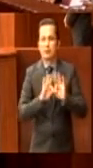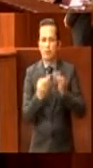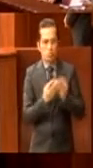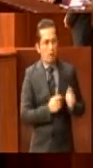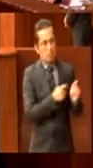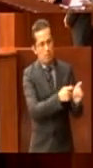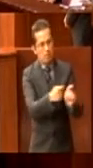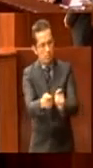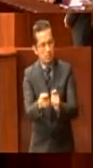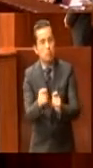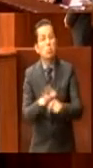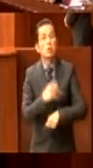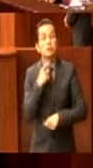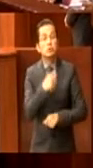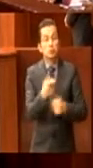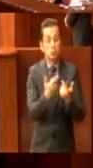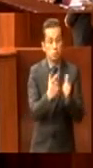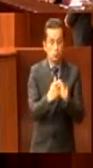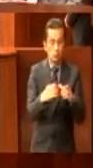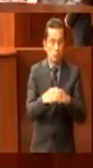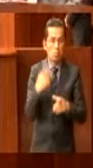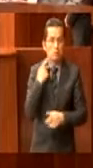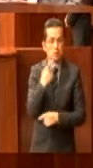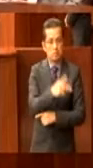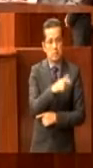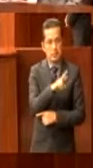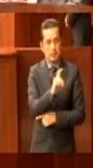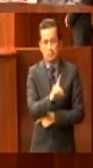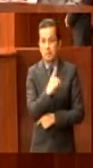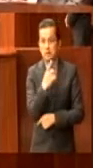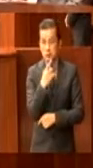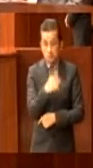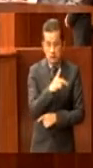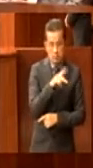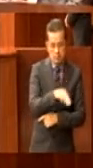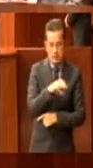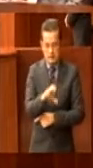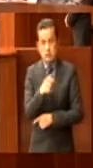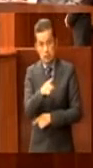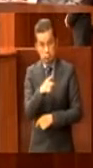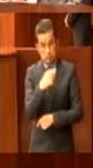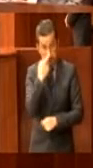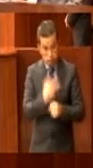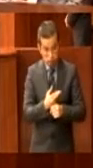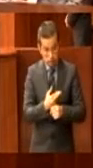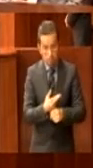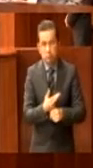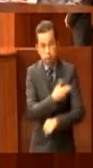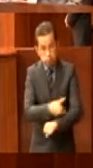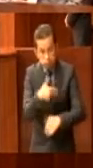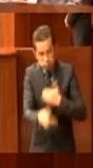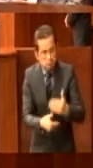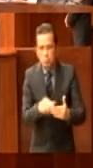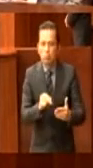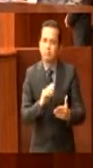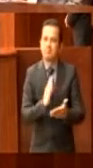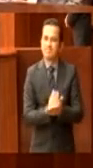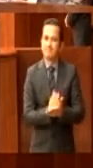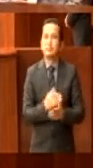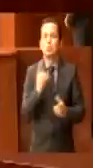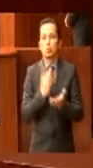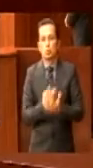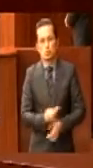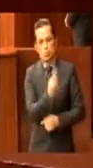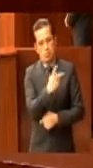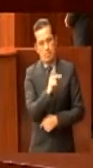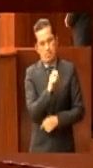sobreseería respecto del partido de la revolución democrática y movimiento ciudadano y solo sería responsable el el